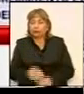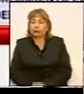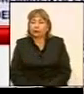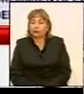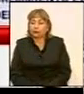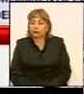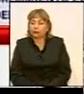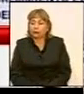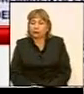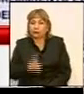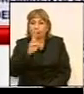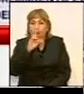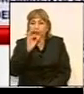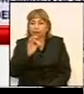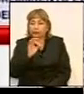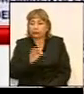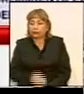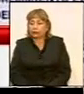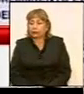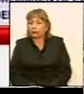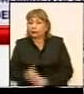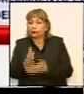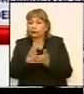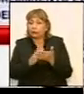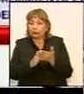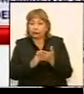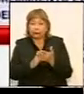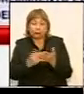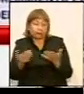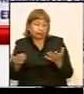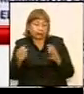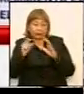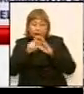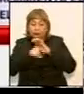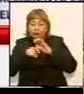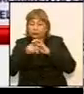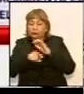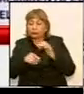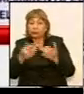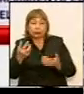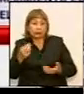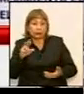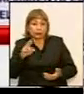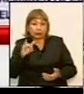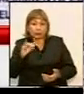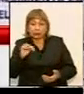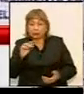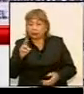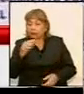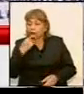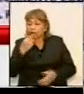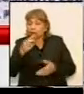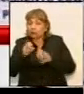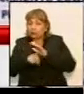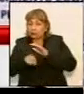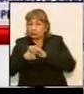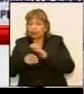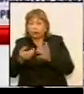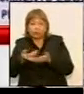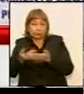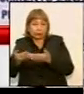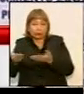dos puntos. Una parte del proceso minero, digámosle, más primario, ¿no? La exploración y